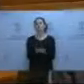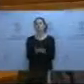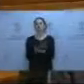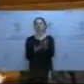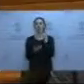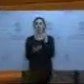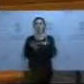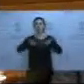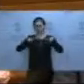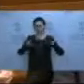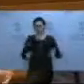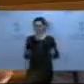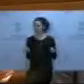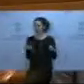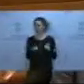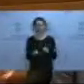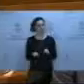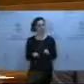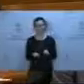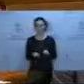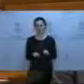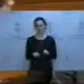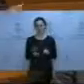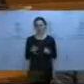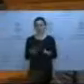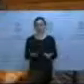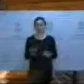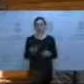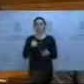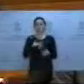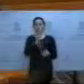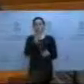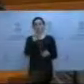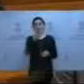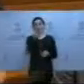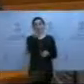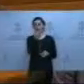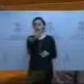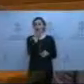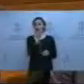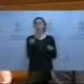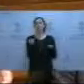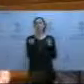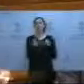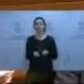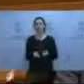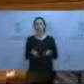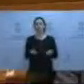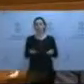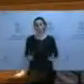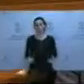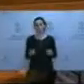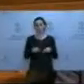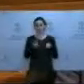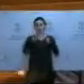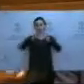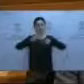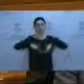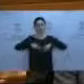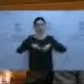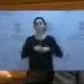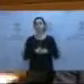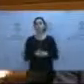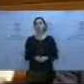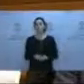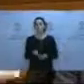aula no se cerraría. Bien, pues o yo lo he entendido mal o la cierran. Y así usted lo ha reconocido. Pero es